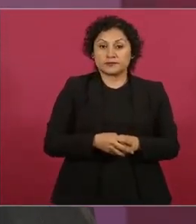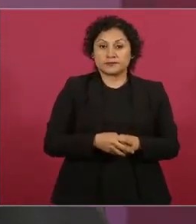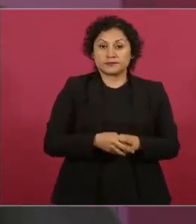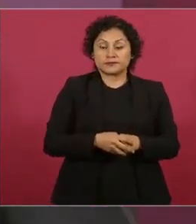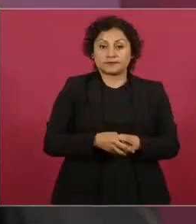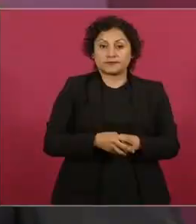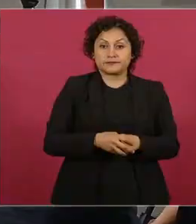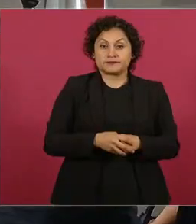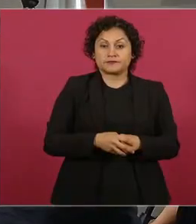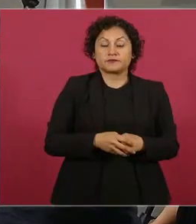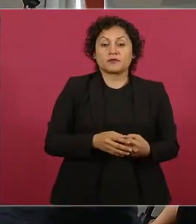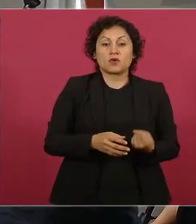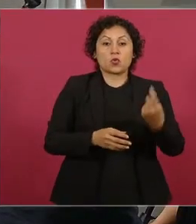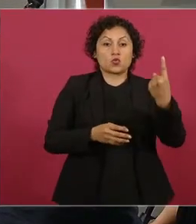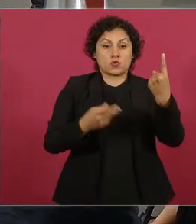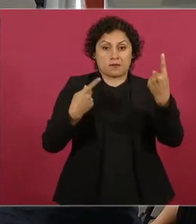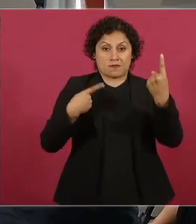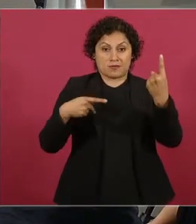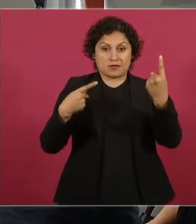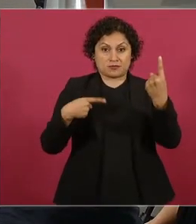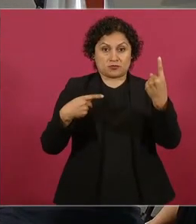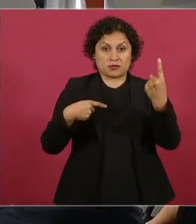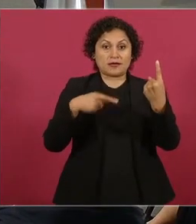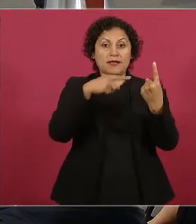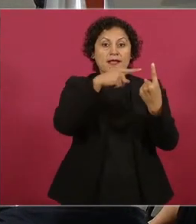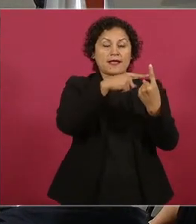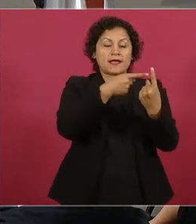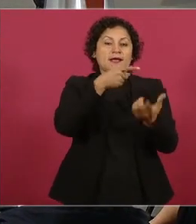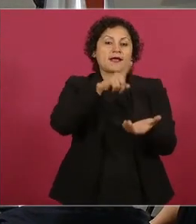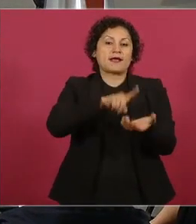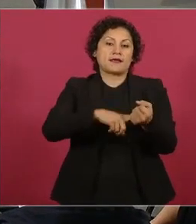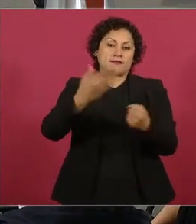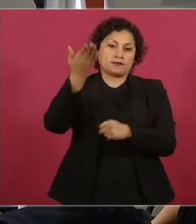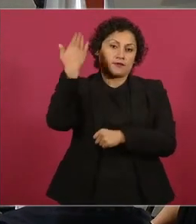protegido del que fue director de Pemex,